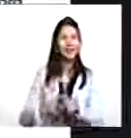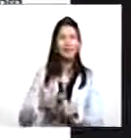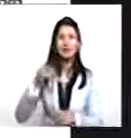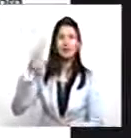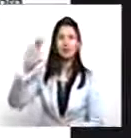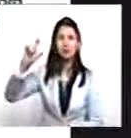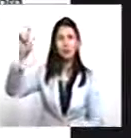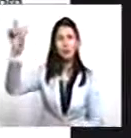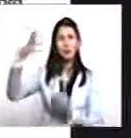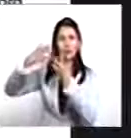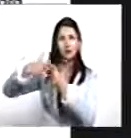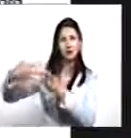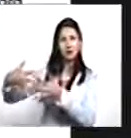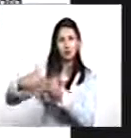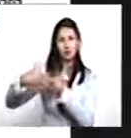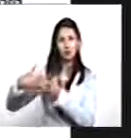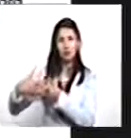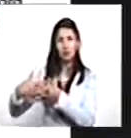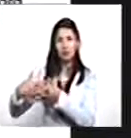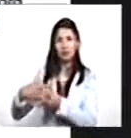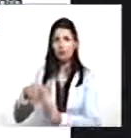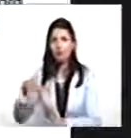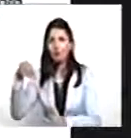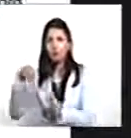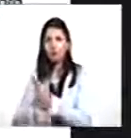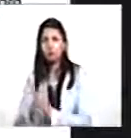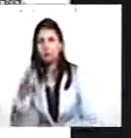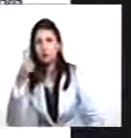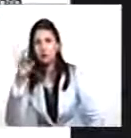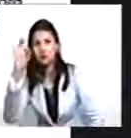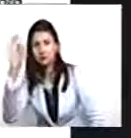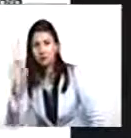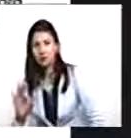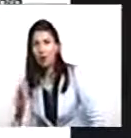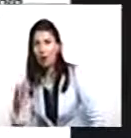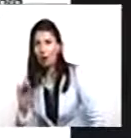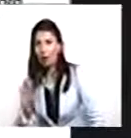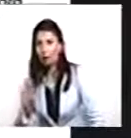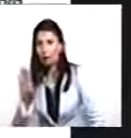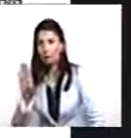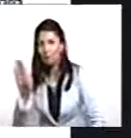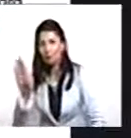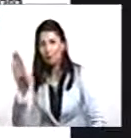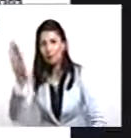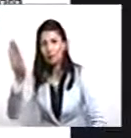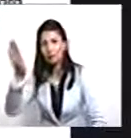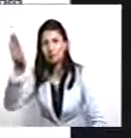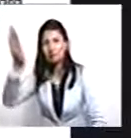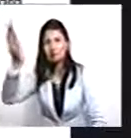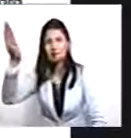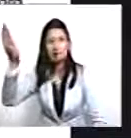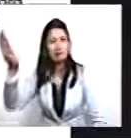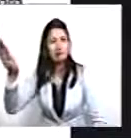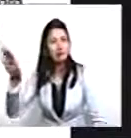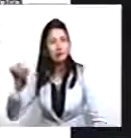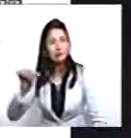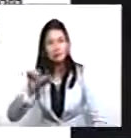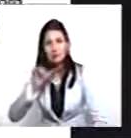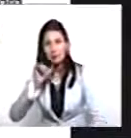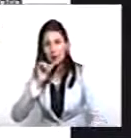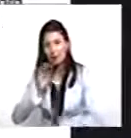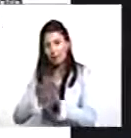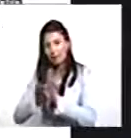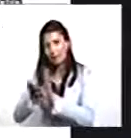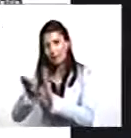Reliance, llegaron a estar en el 16%, y están subiendo de una manera bastante, bastante alta.